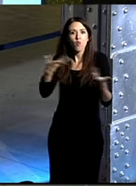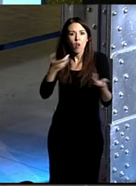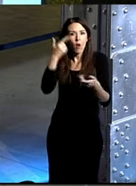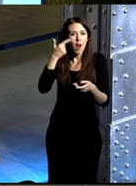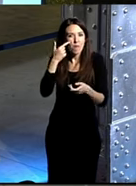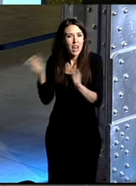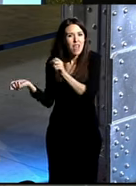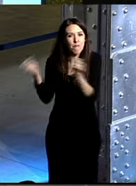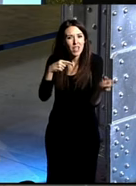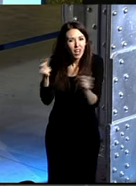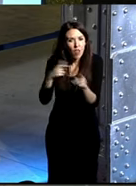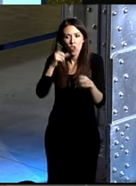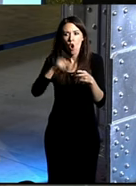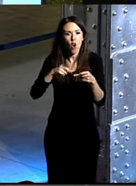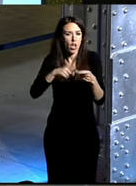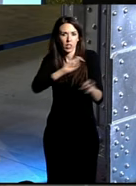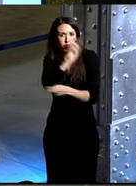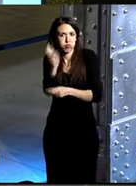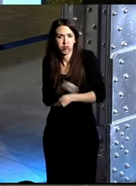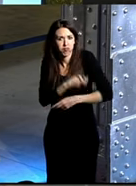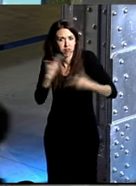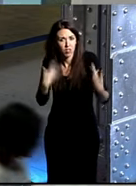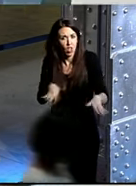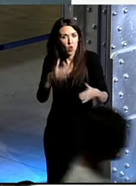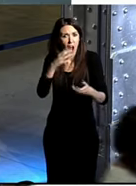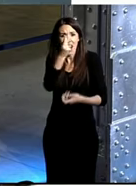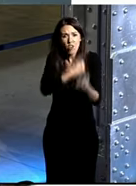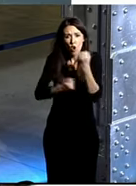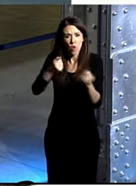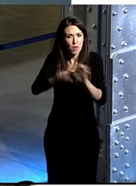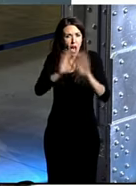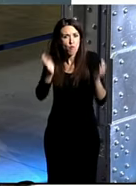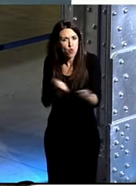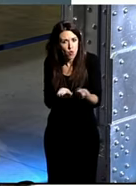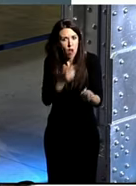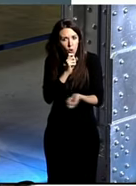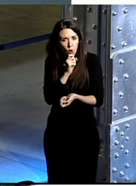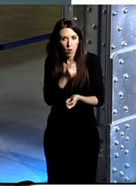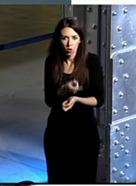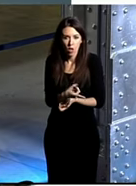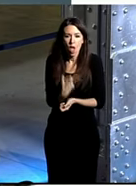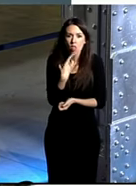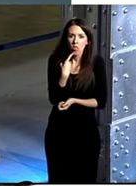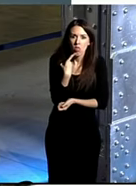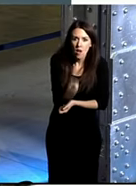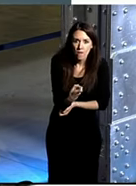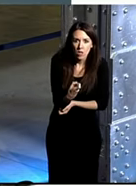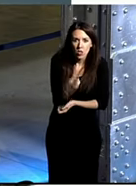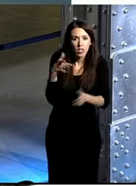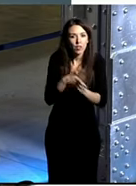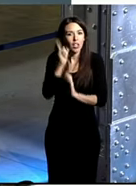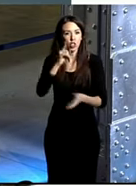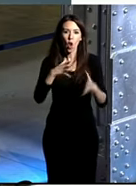con las migraciones, lo que está pasando con ISIS, lo que está pasando con la economía mundial. Es tremendamente complejo. No alcanza con